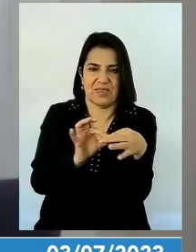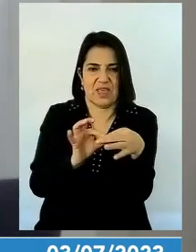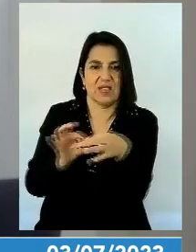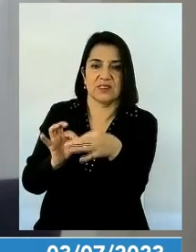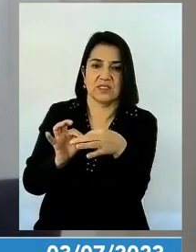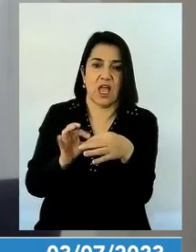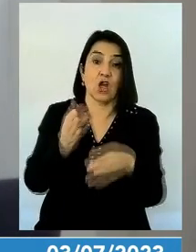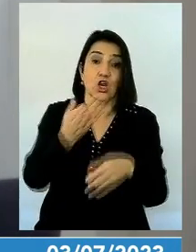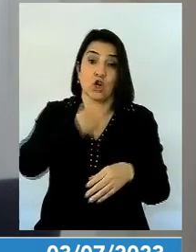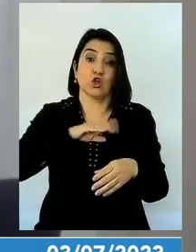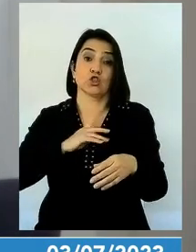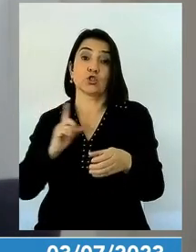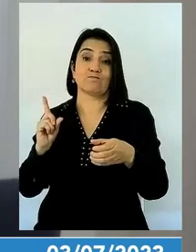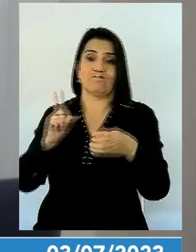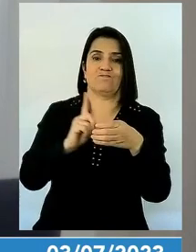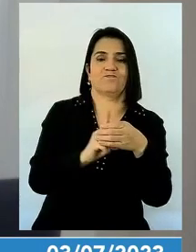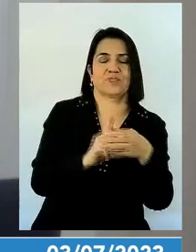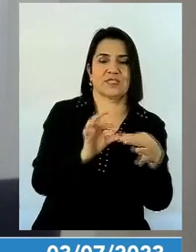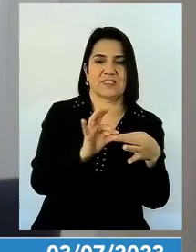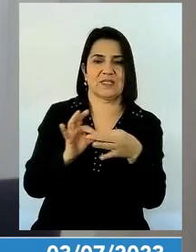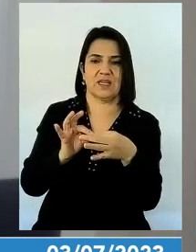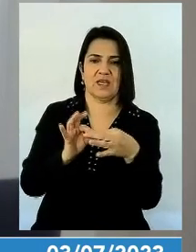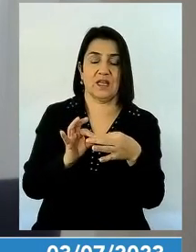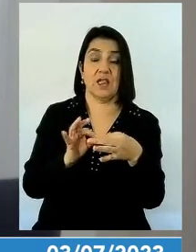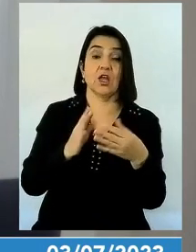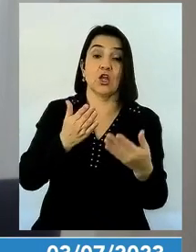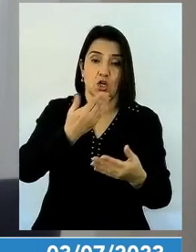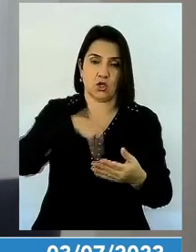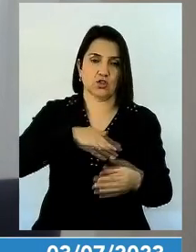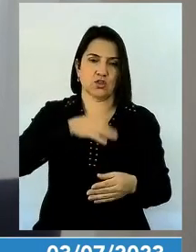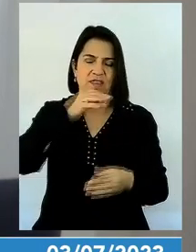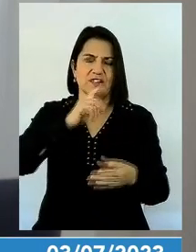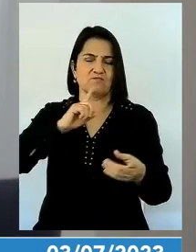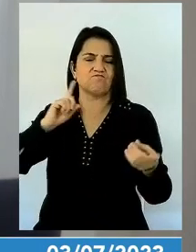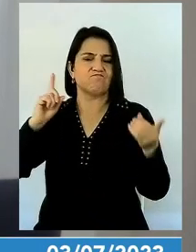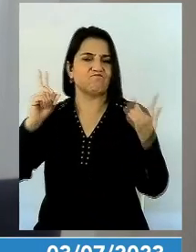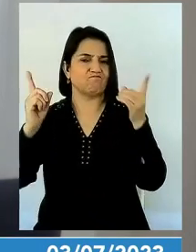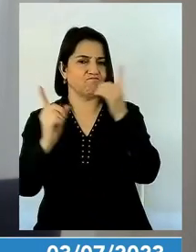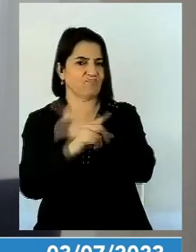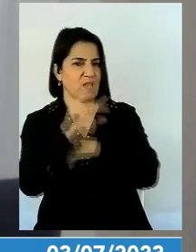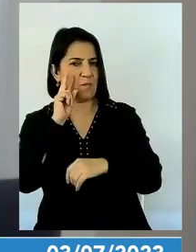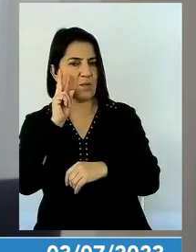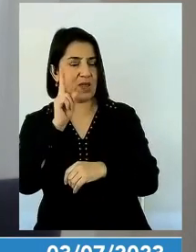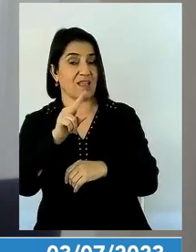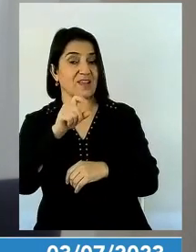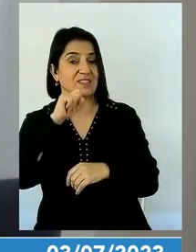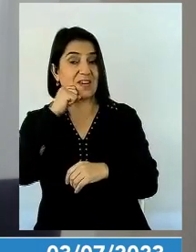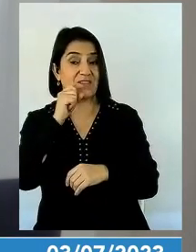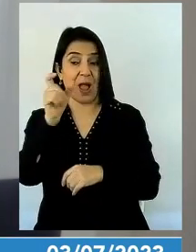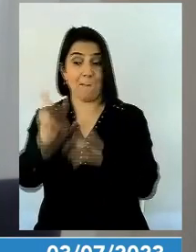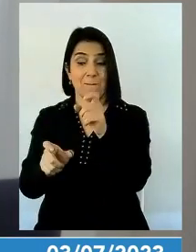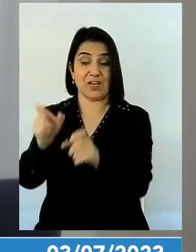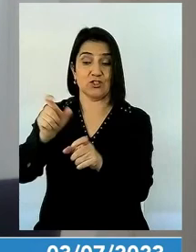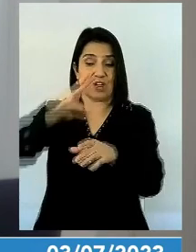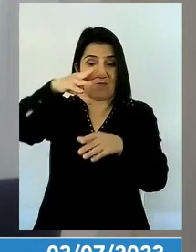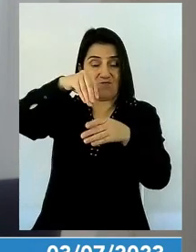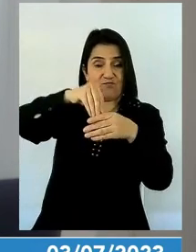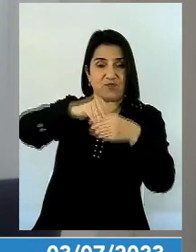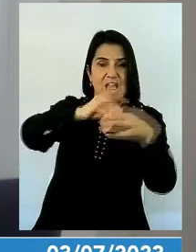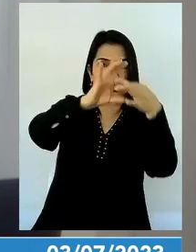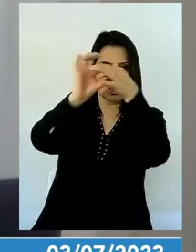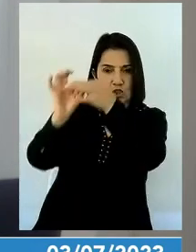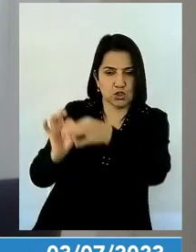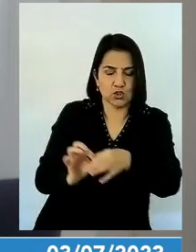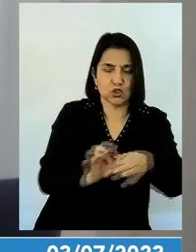decimos pasemos a la otra mirada, es que nos vemos como parte del ecosistema y no el ecosistema solo